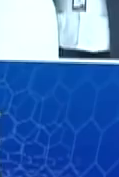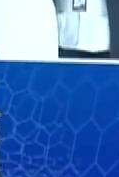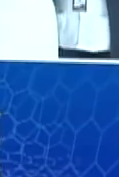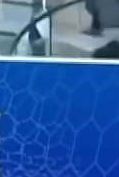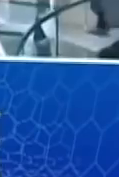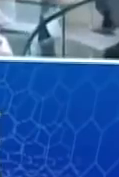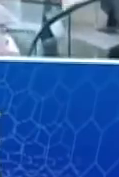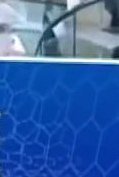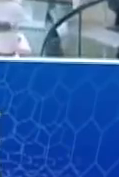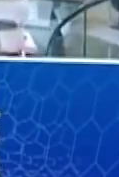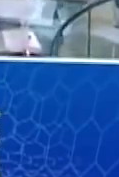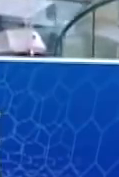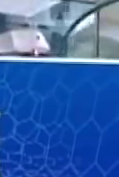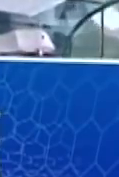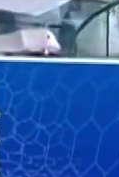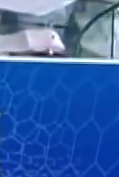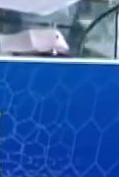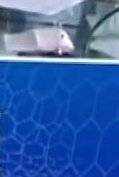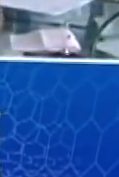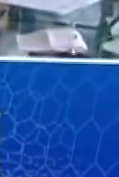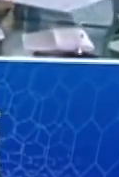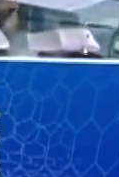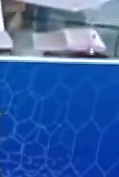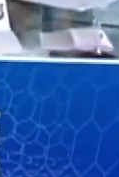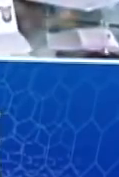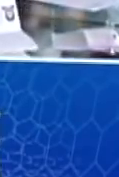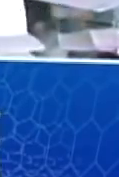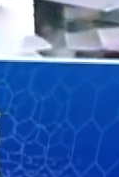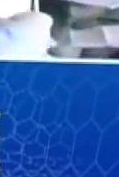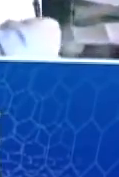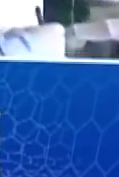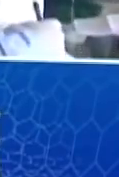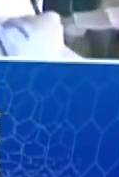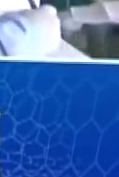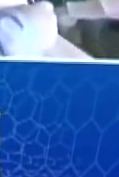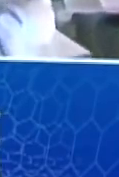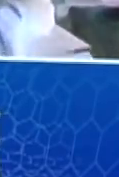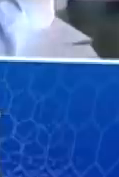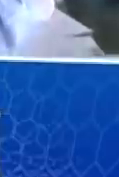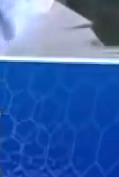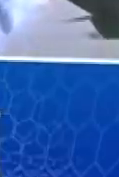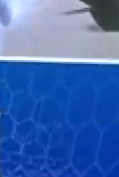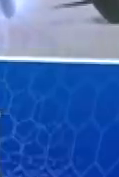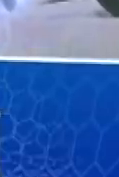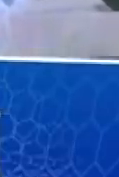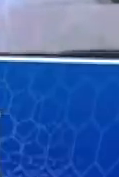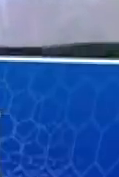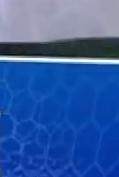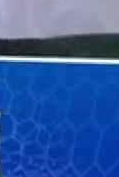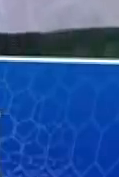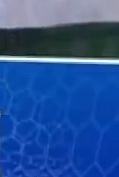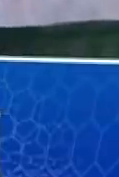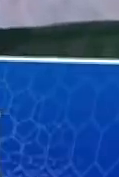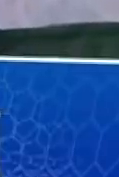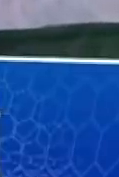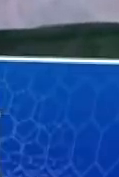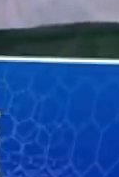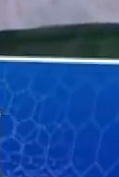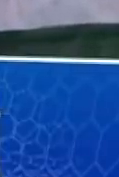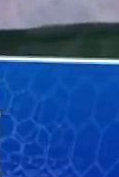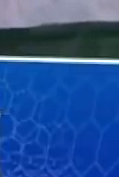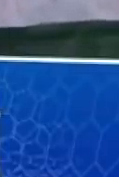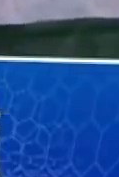inminente introducción de este virus a nuestro país. Así que siéntanse todos en confianza, que hay un